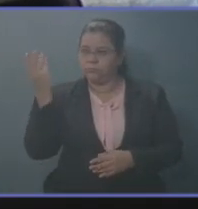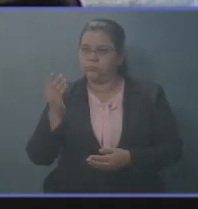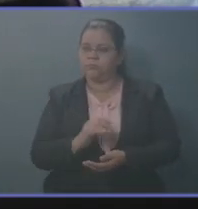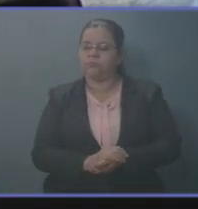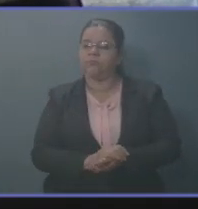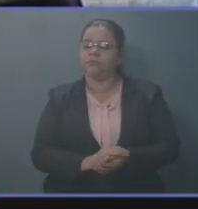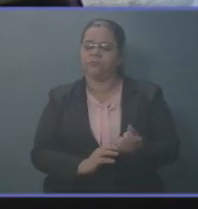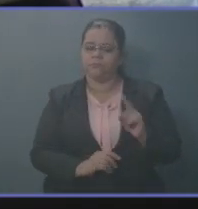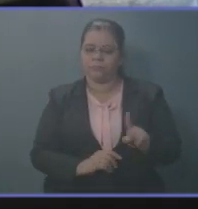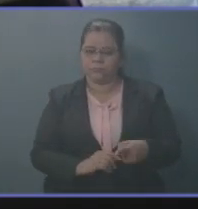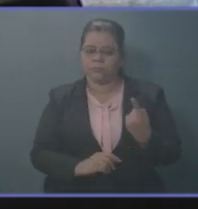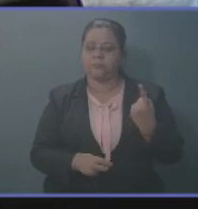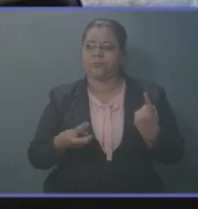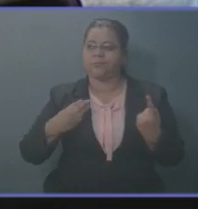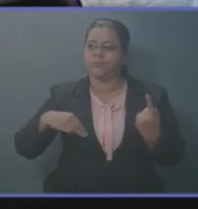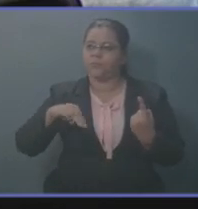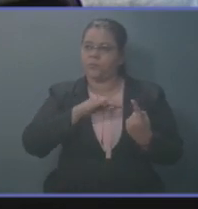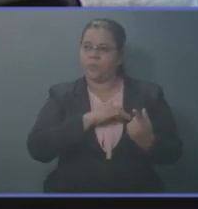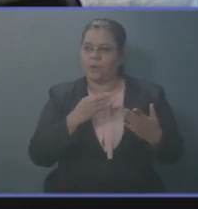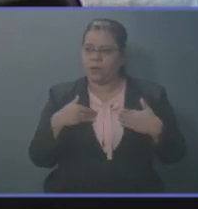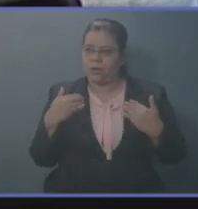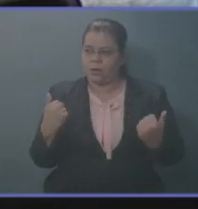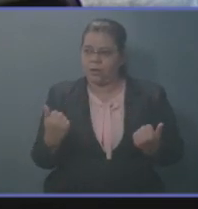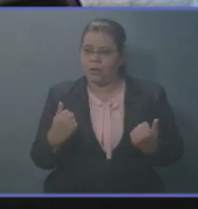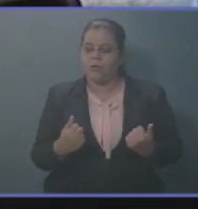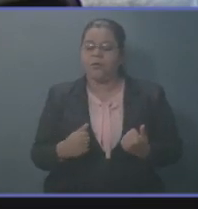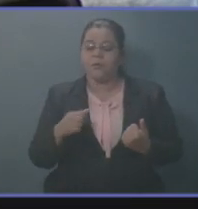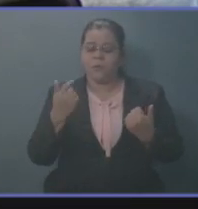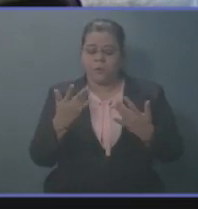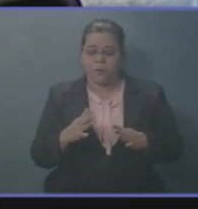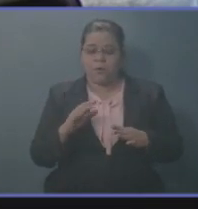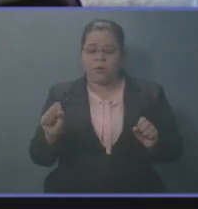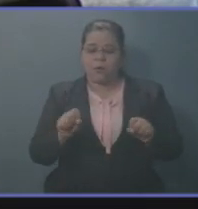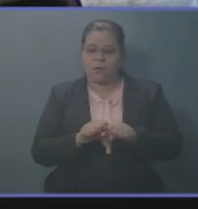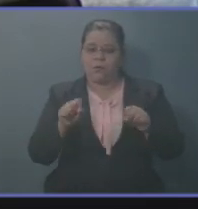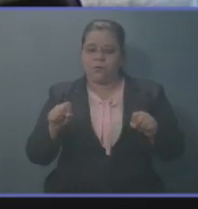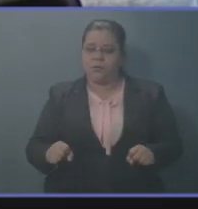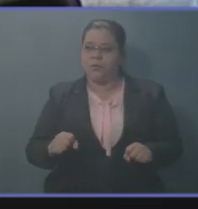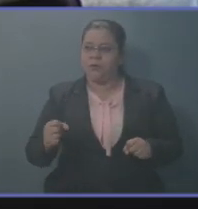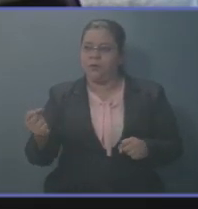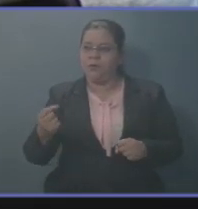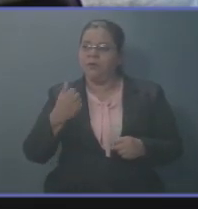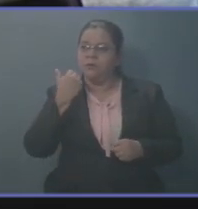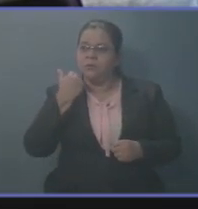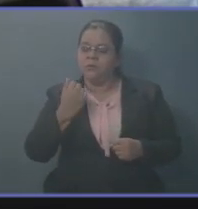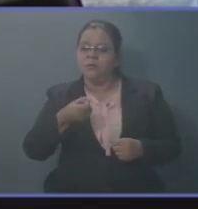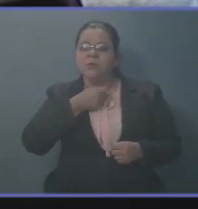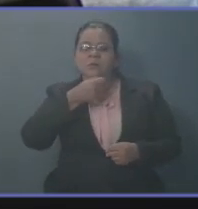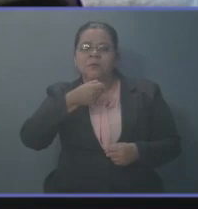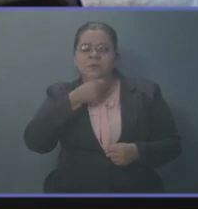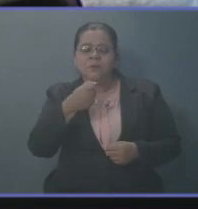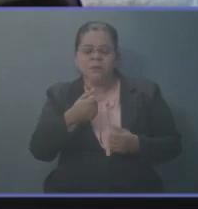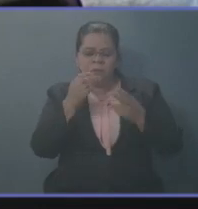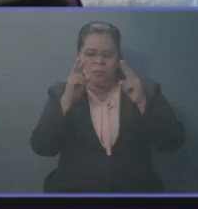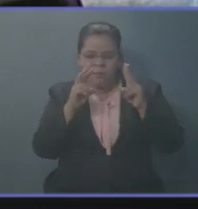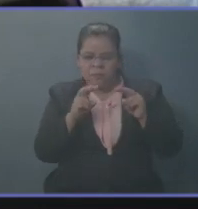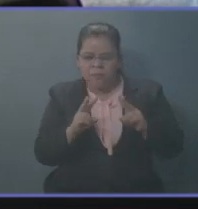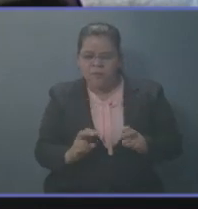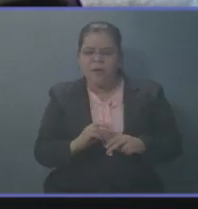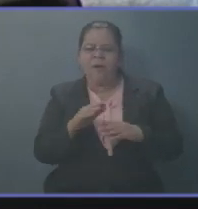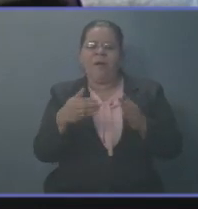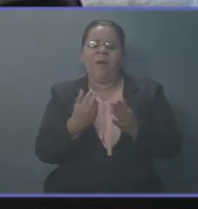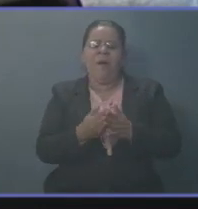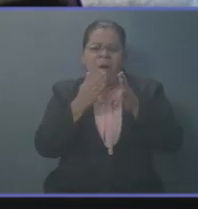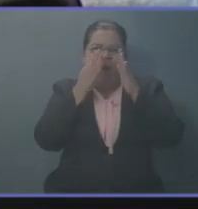1. El Ministerio de Salud deberá activar un sistema de información de diagnóstico, tratamiento, atenciones médicas